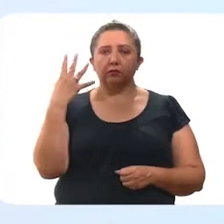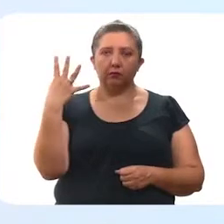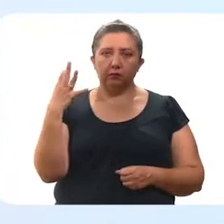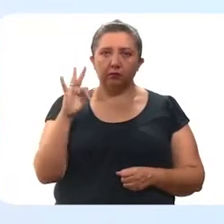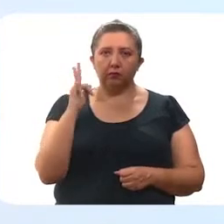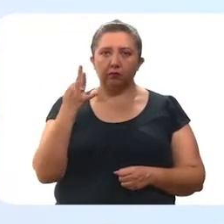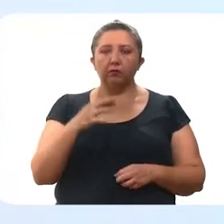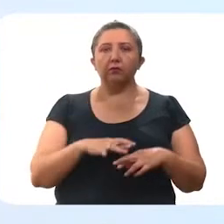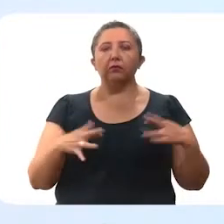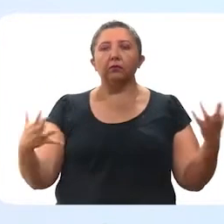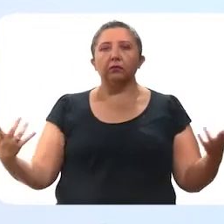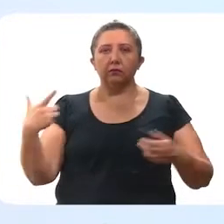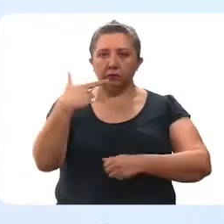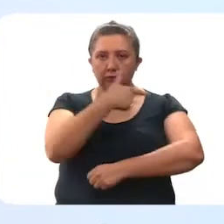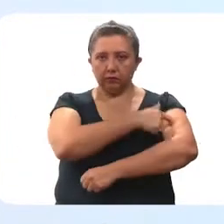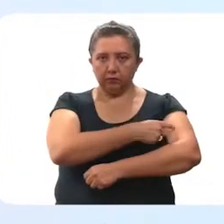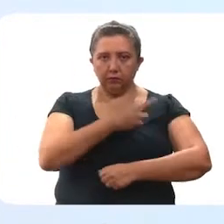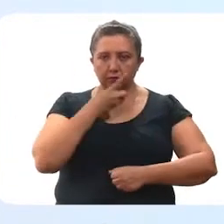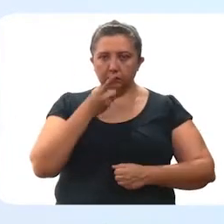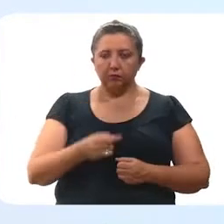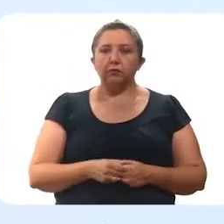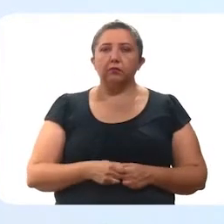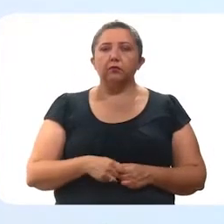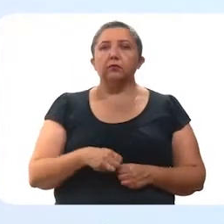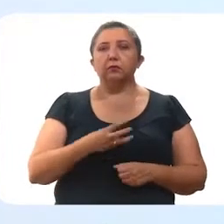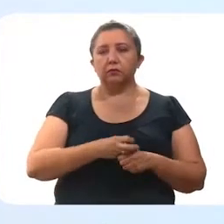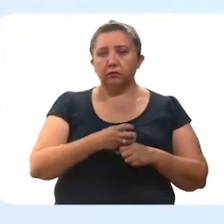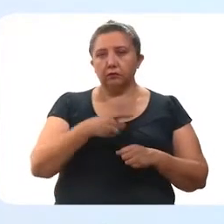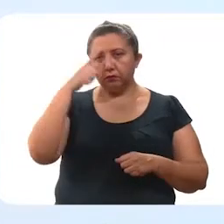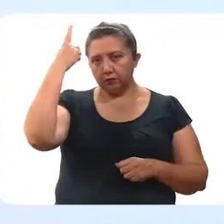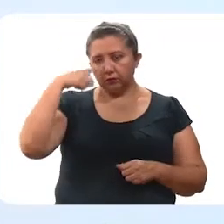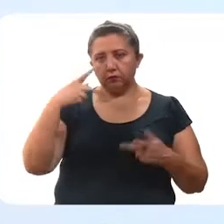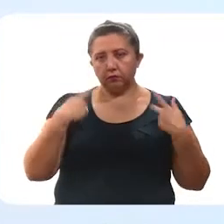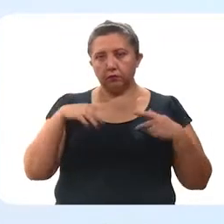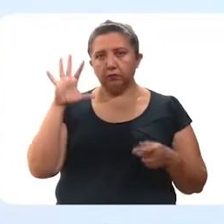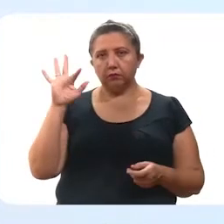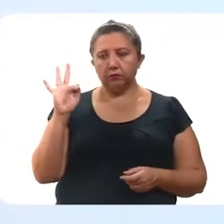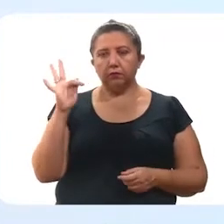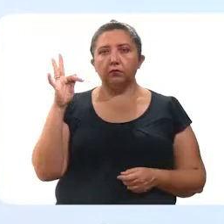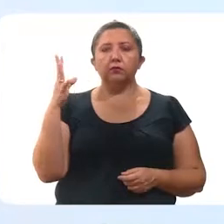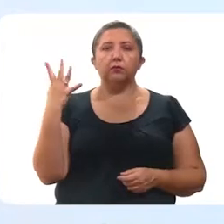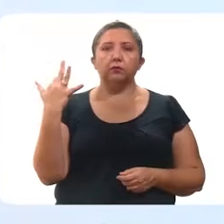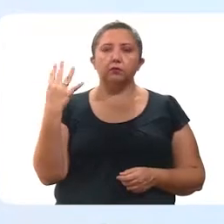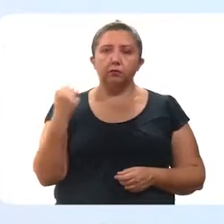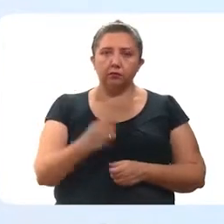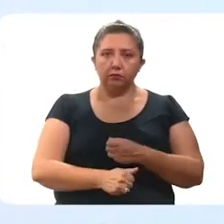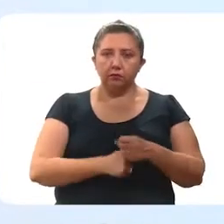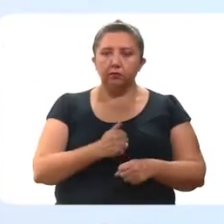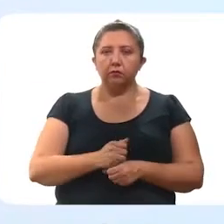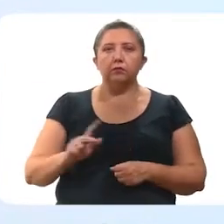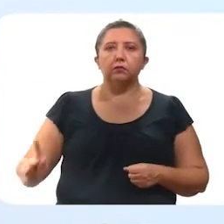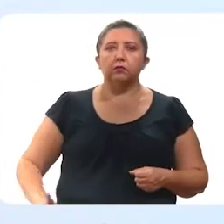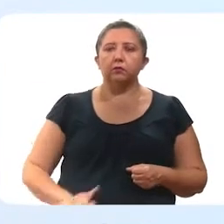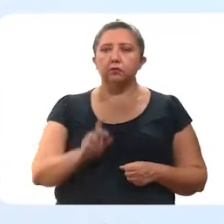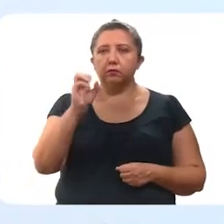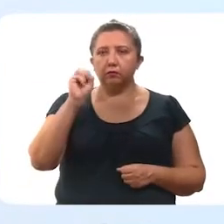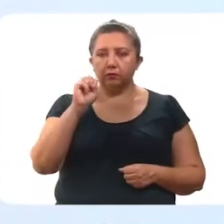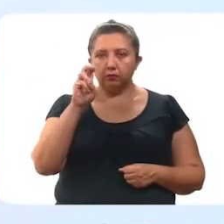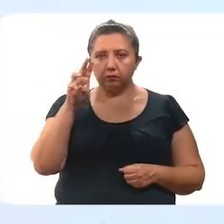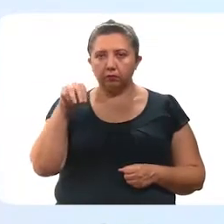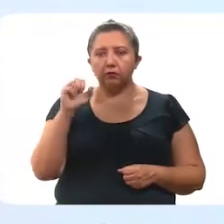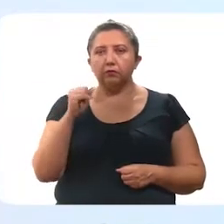febrero se realizará la aplicación de la dosis de refuerzo para personas de 40 a 59 años de edad de los municipios de